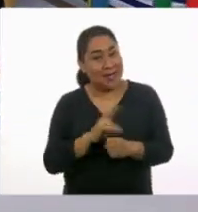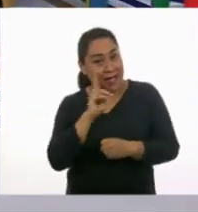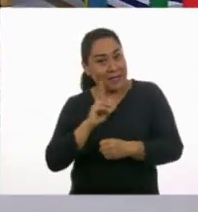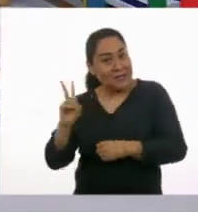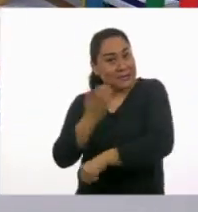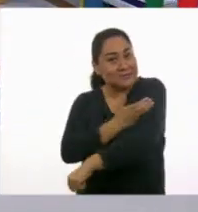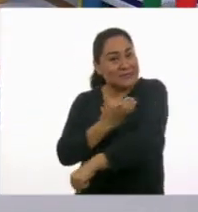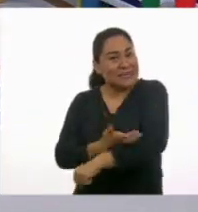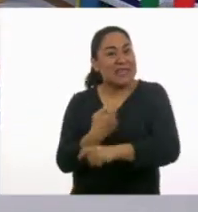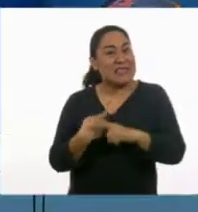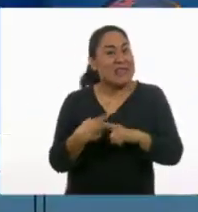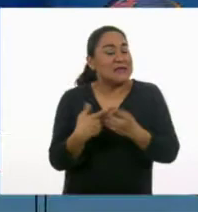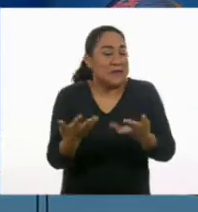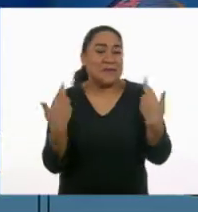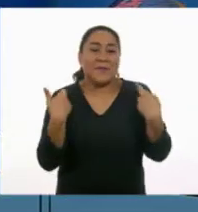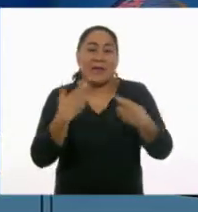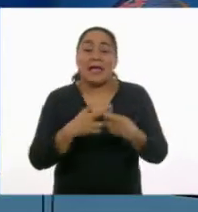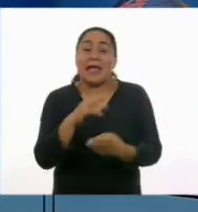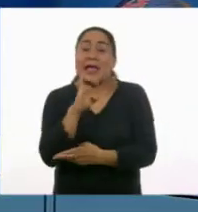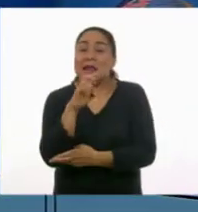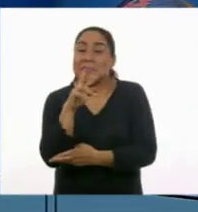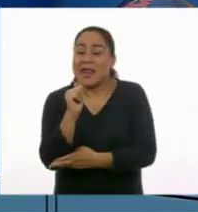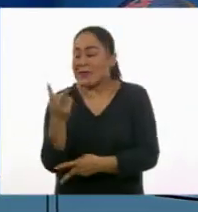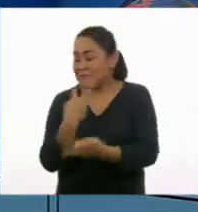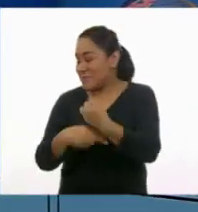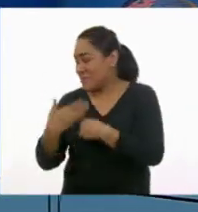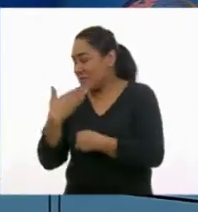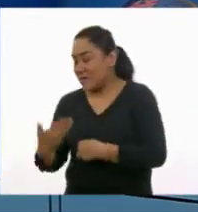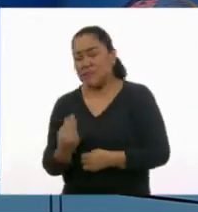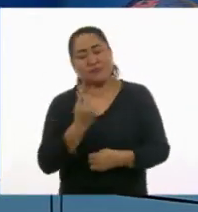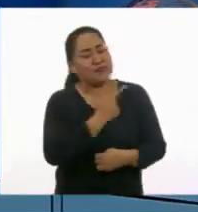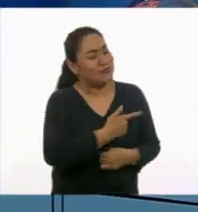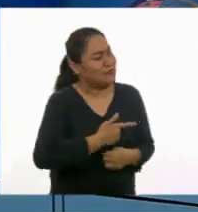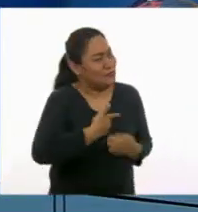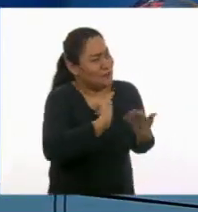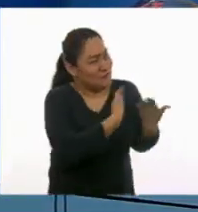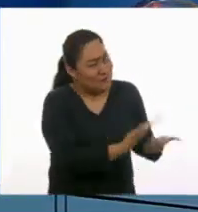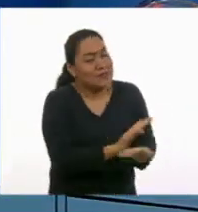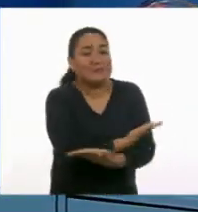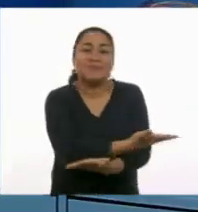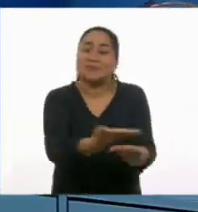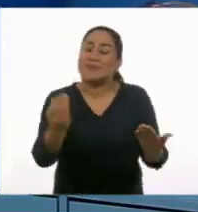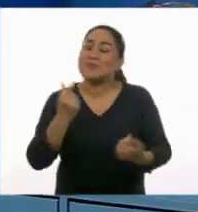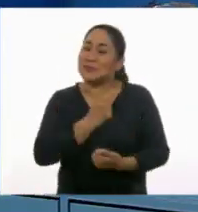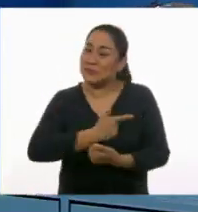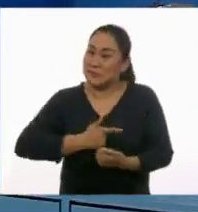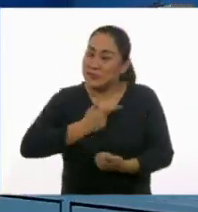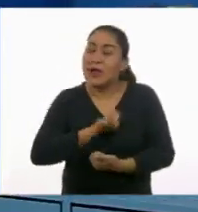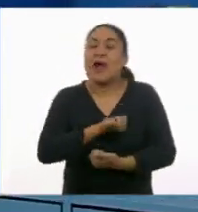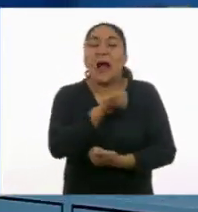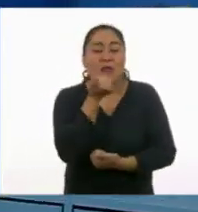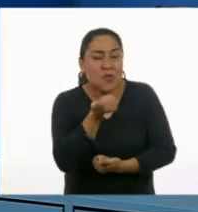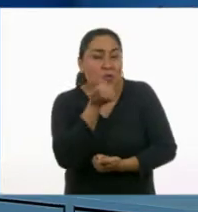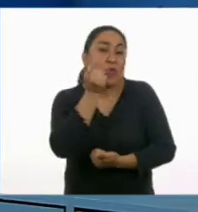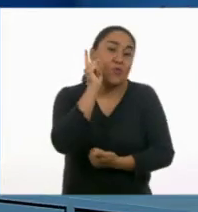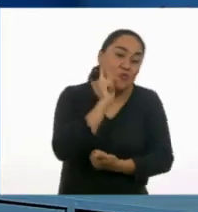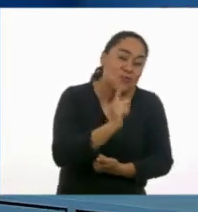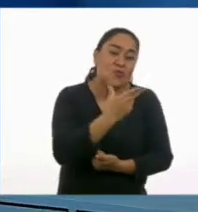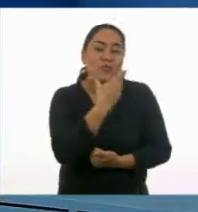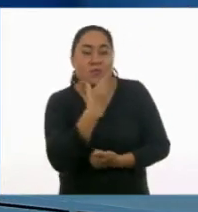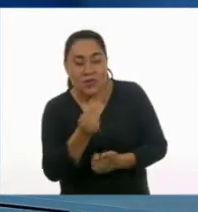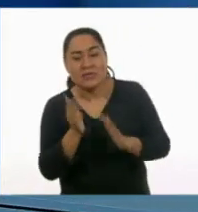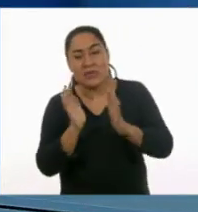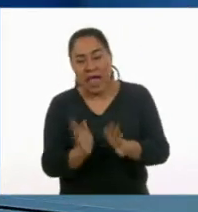maestra Elvira Trejo. Bienvenida. Mucho gusto, María, y mucho gusto con todos nuestros alumnos y alumnas que ya me contaron que